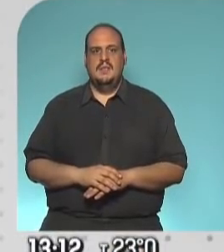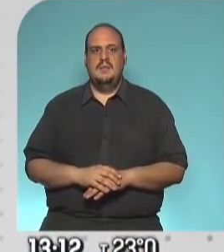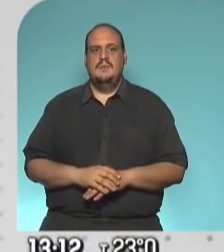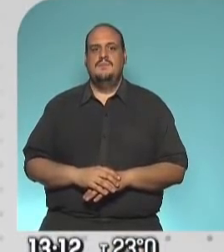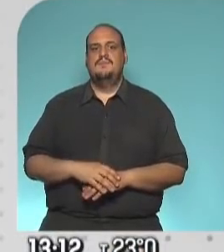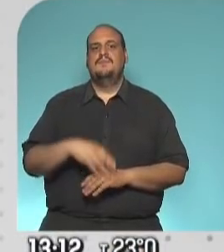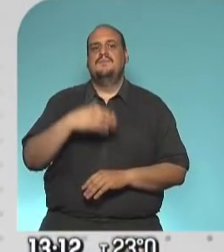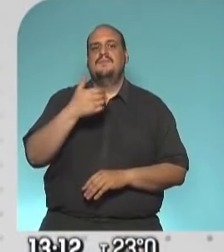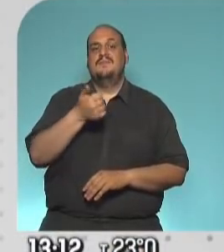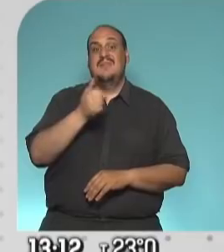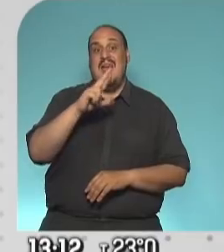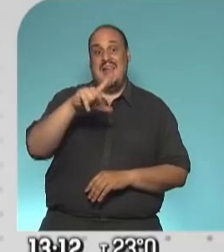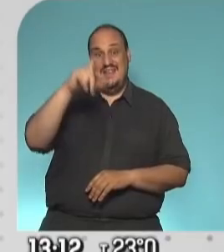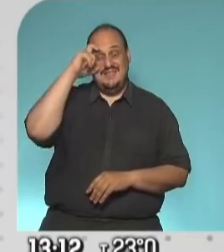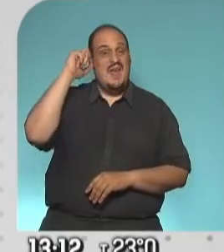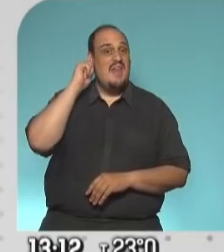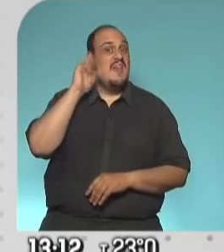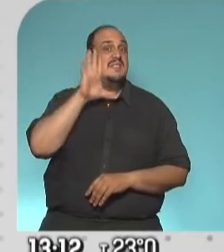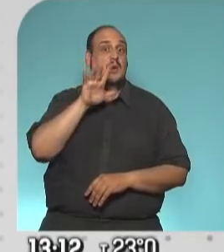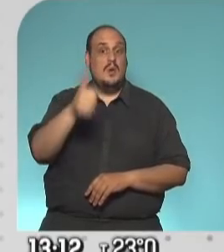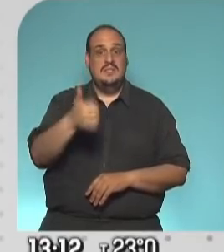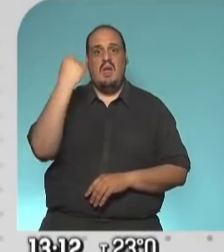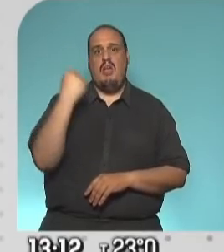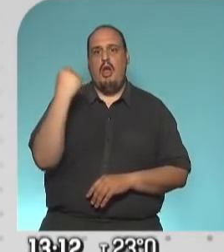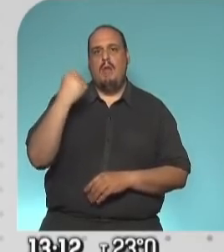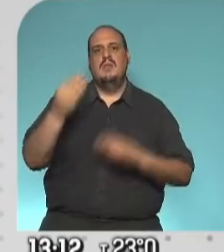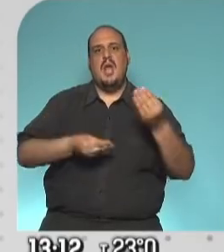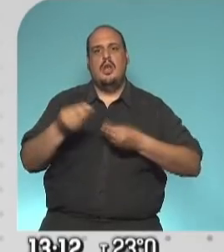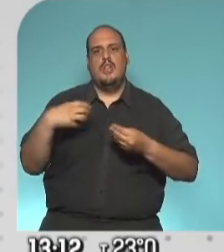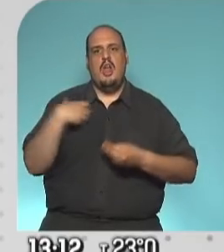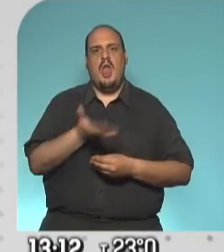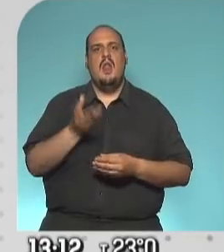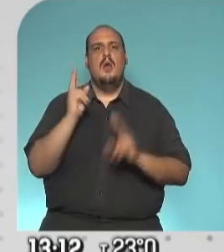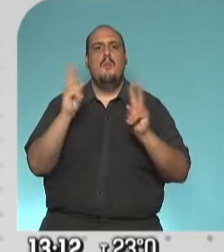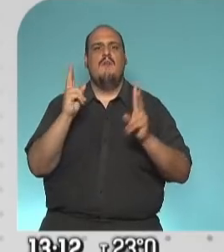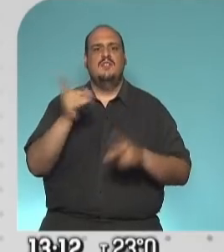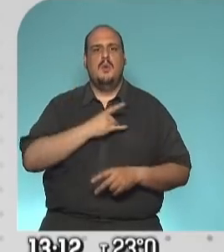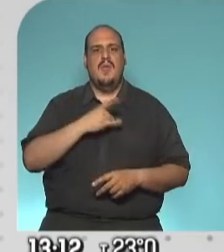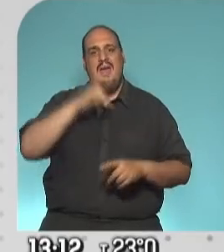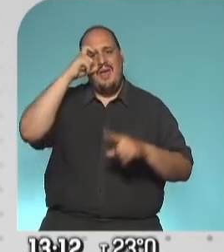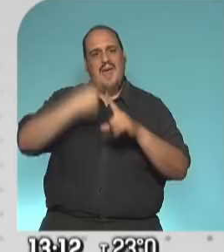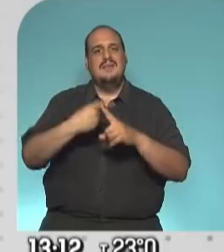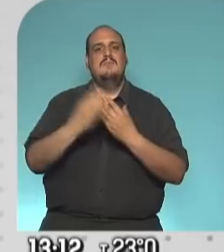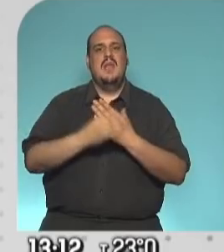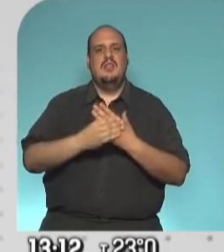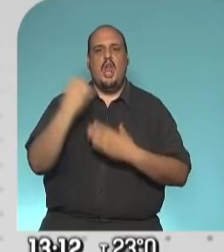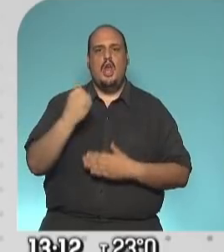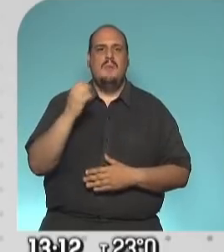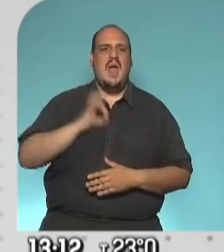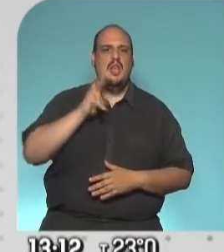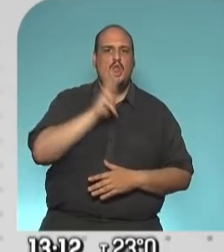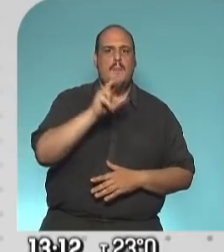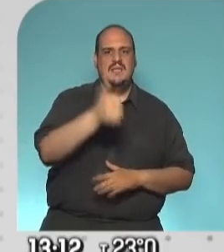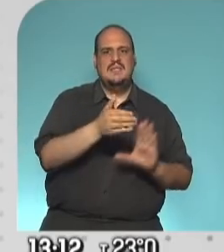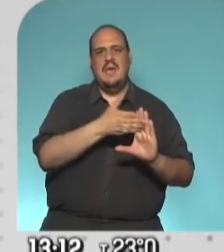Se trata de Luis Arce, tiene 56 años, economista, contador general, profesor universitario, ex ministro de Economía entre 2006, también